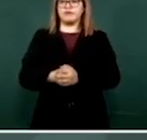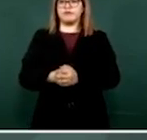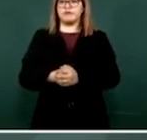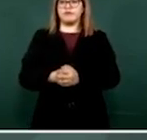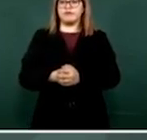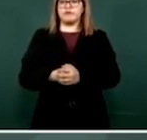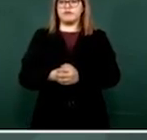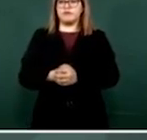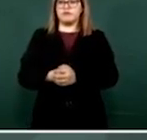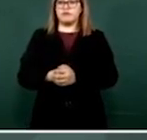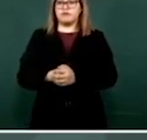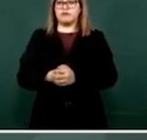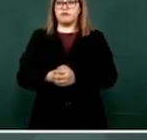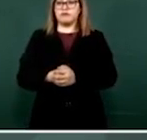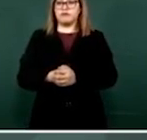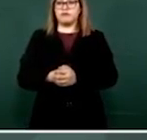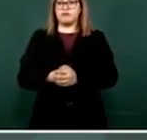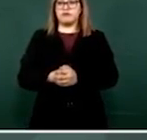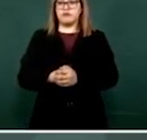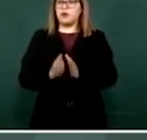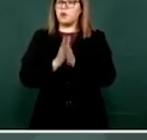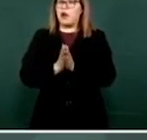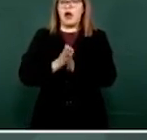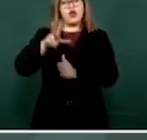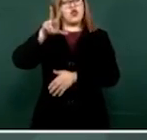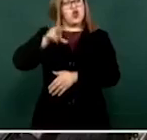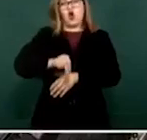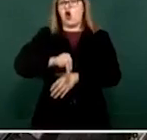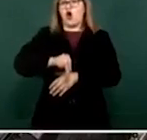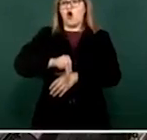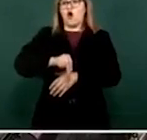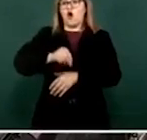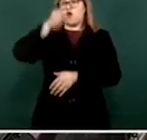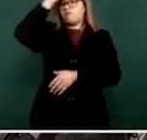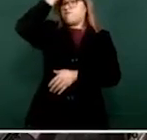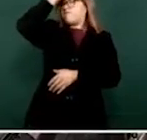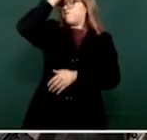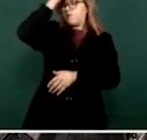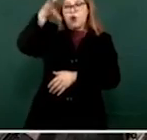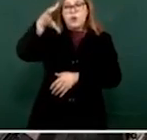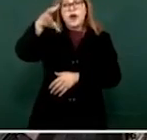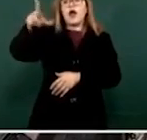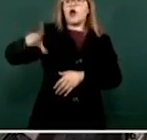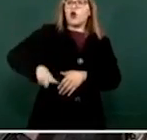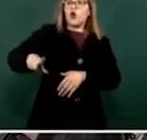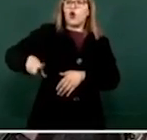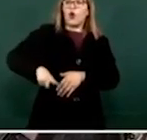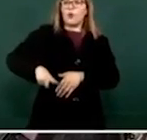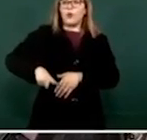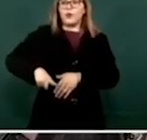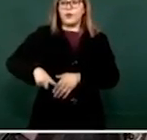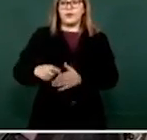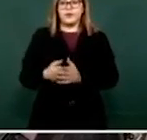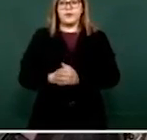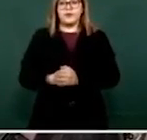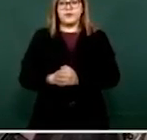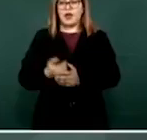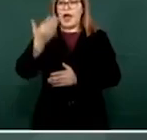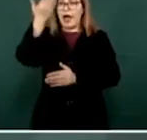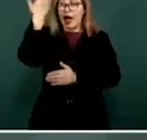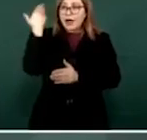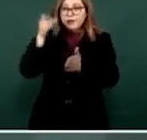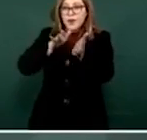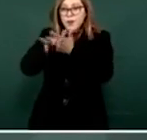No olviden de que el gobierno no estaba hecho para apoyar al